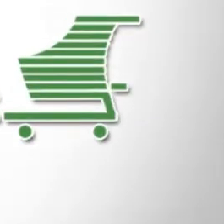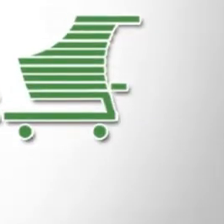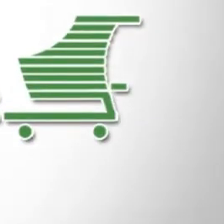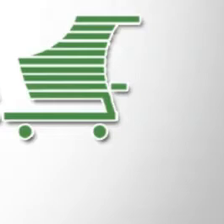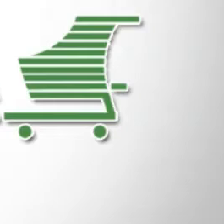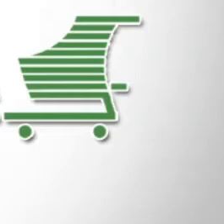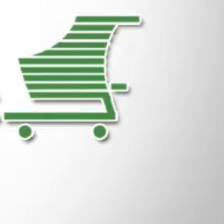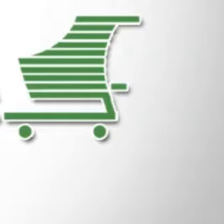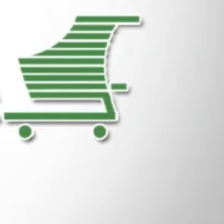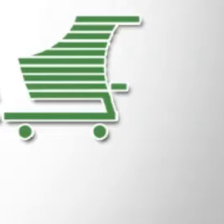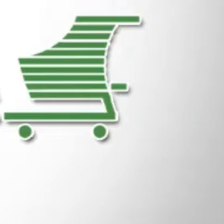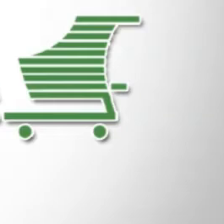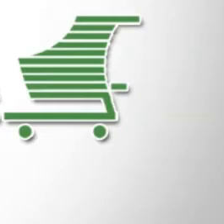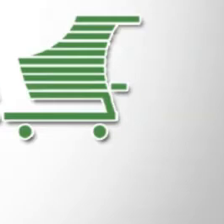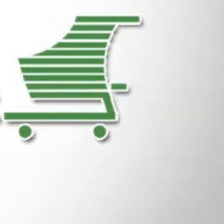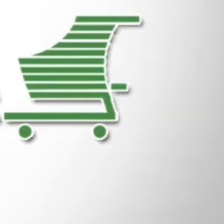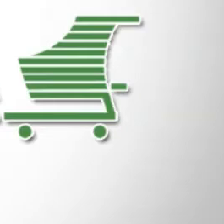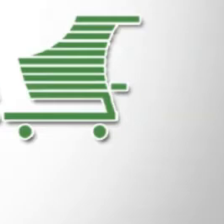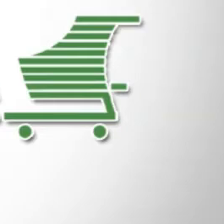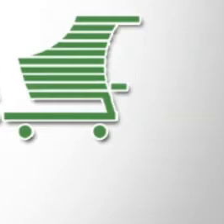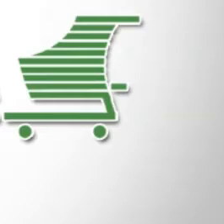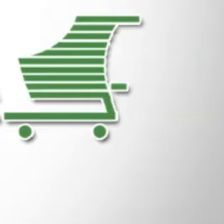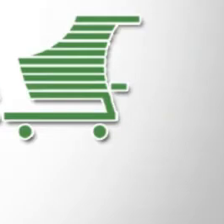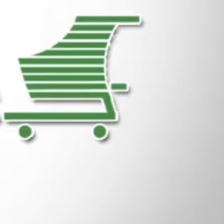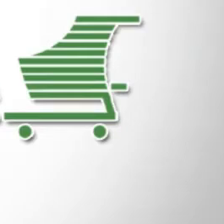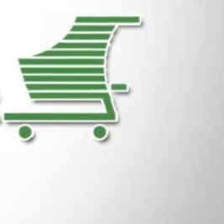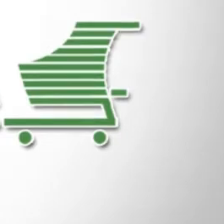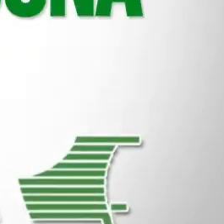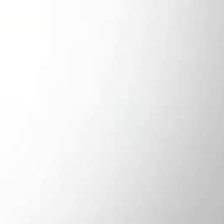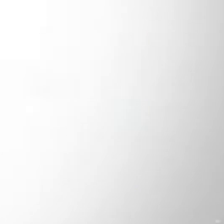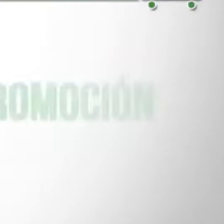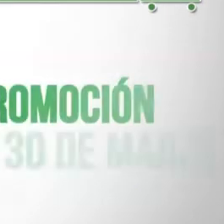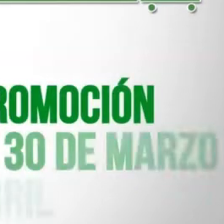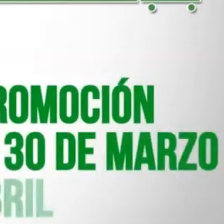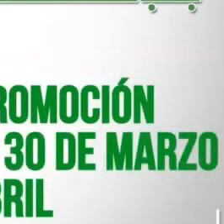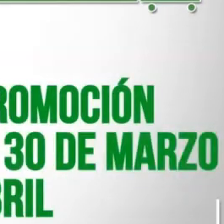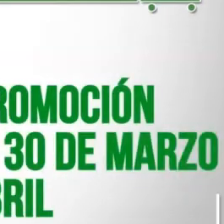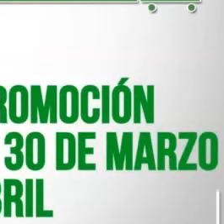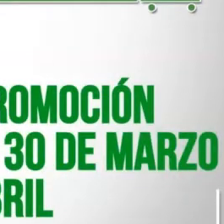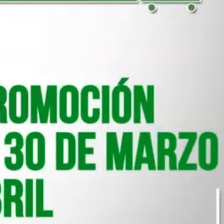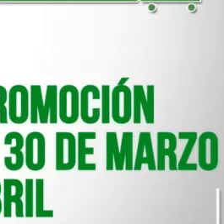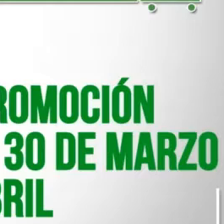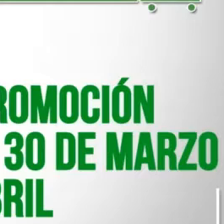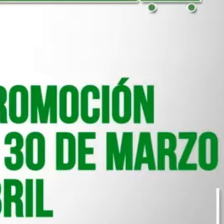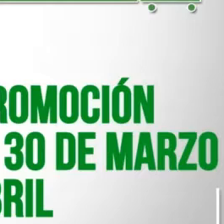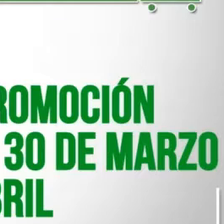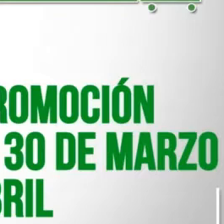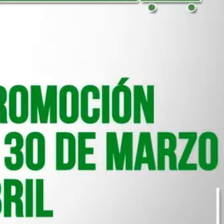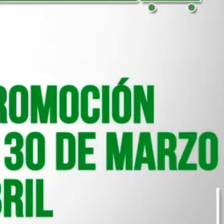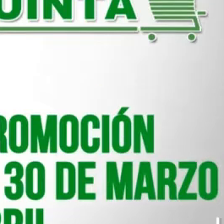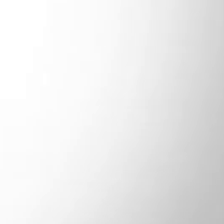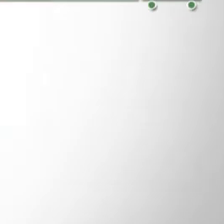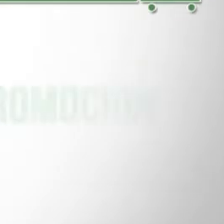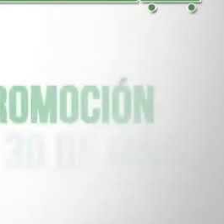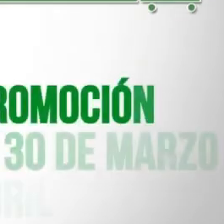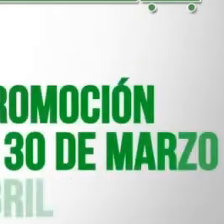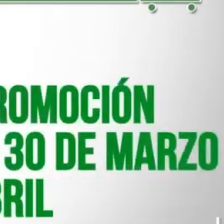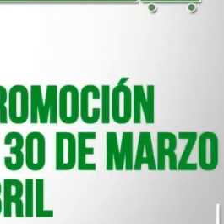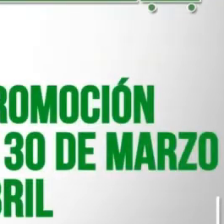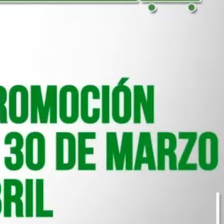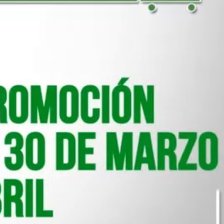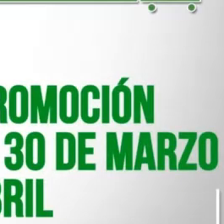Doña Rebajona a los autoservicios La Quinta con el 35% de descuento en productos como detergente Rindex, Ariel y Ace,